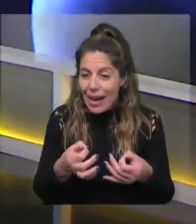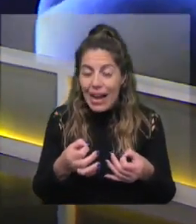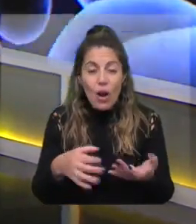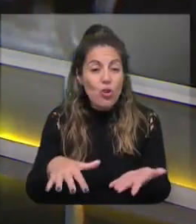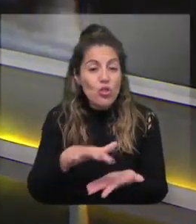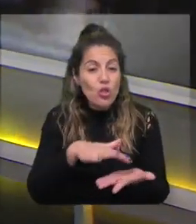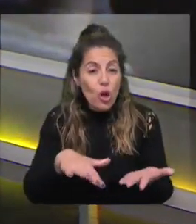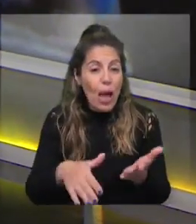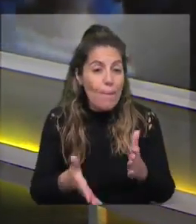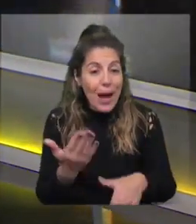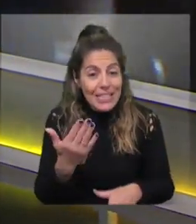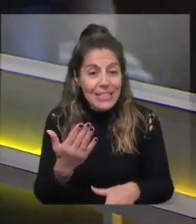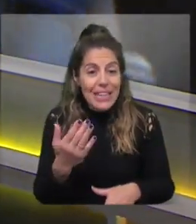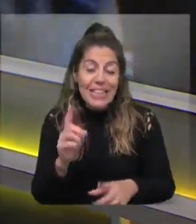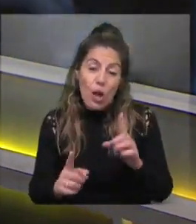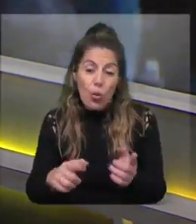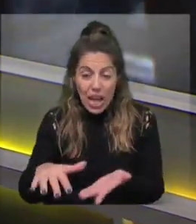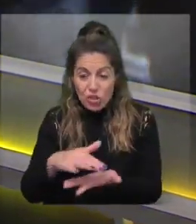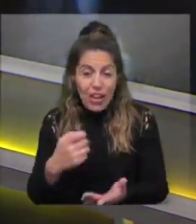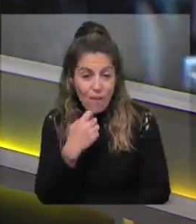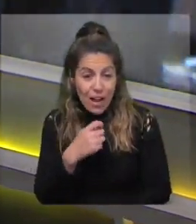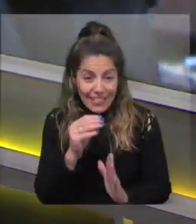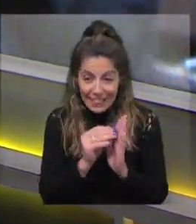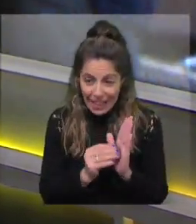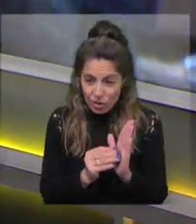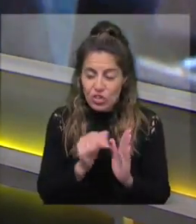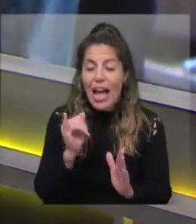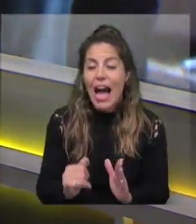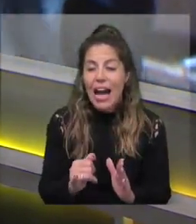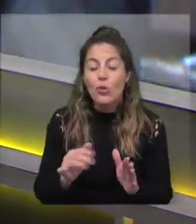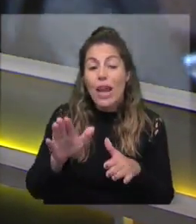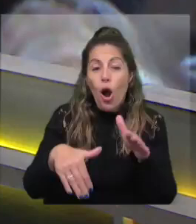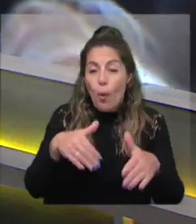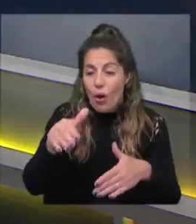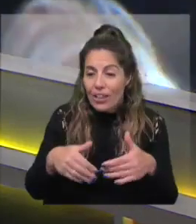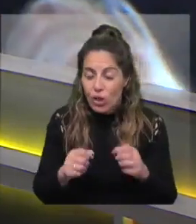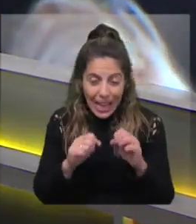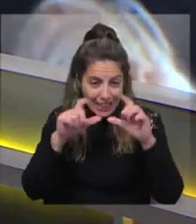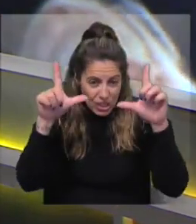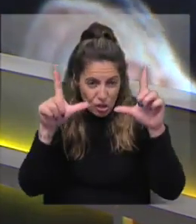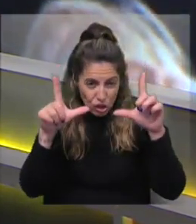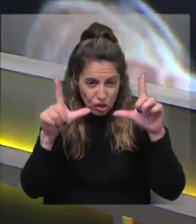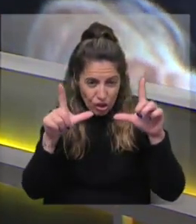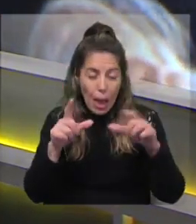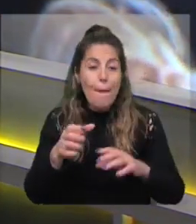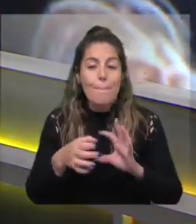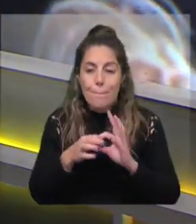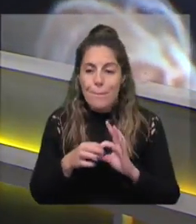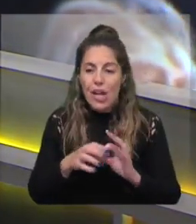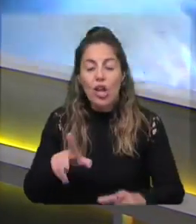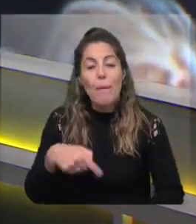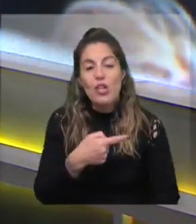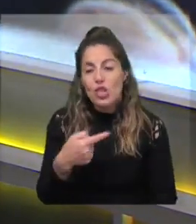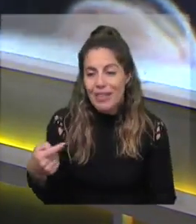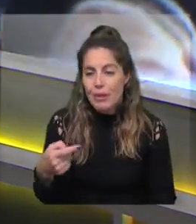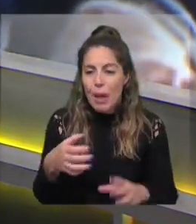país hay más y de cuáles todavía están faltando algunos datos, hay una convocatoria. Atención nuevamente. El miércoles de la semana que